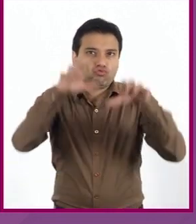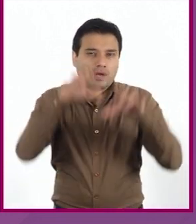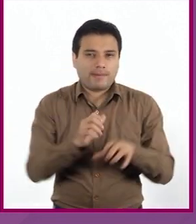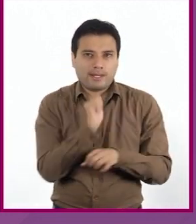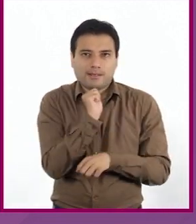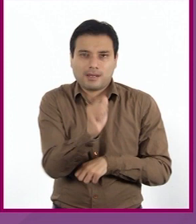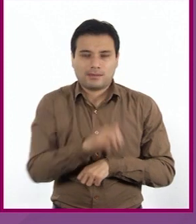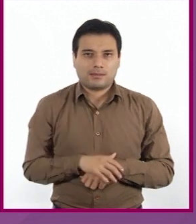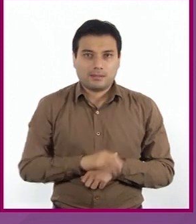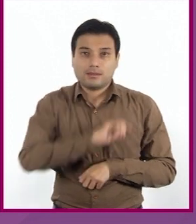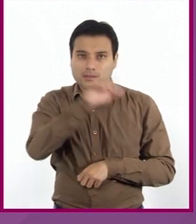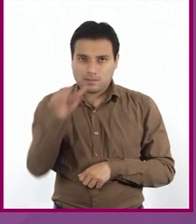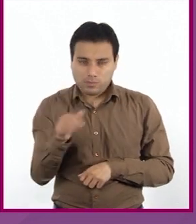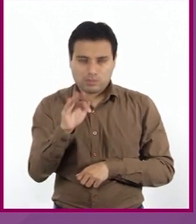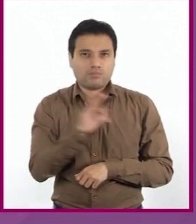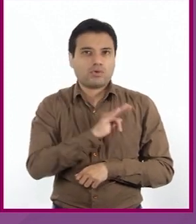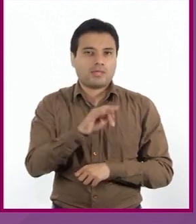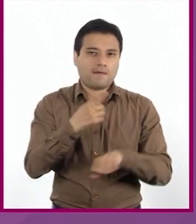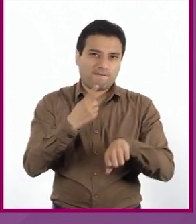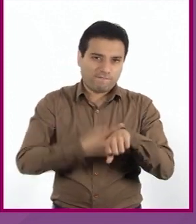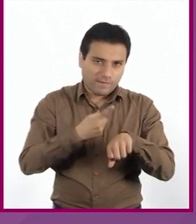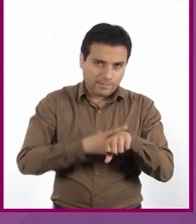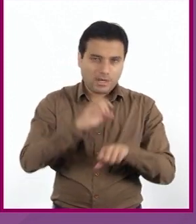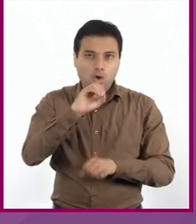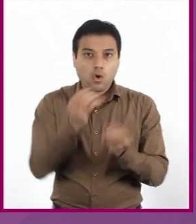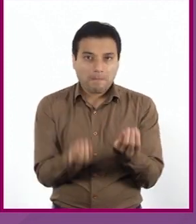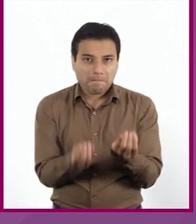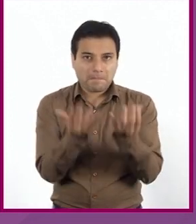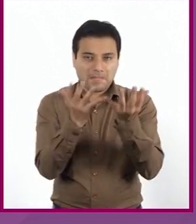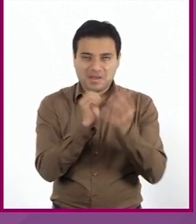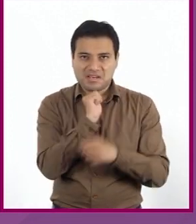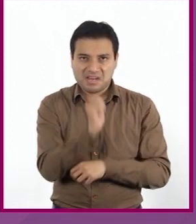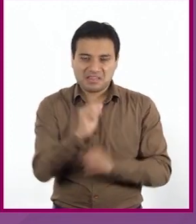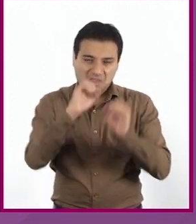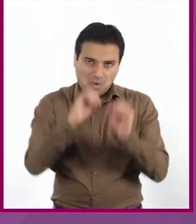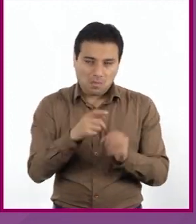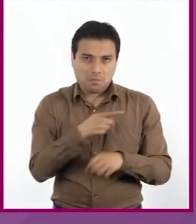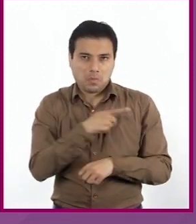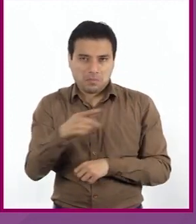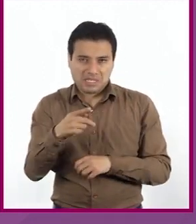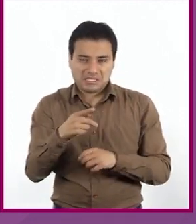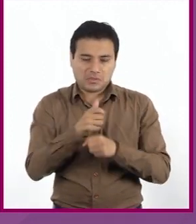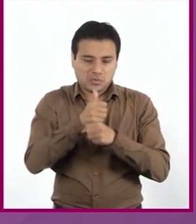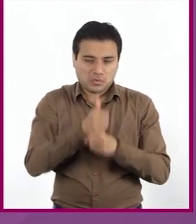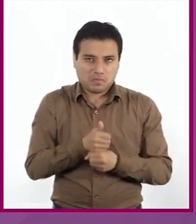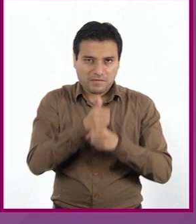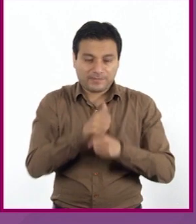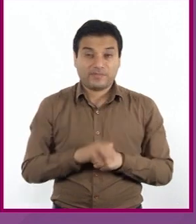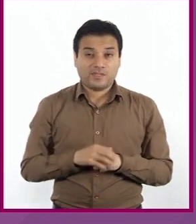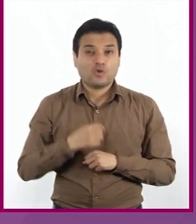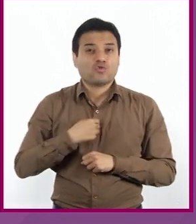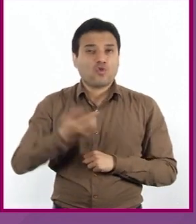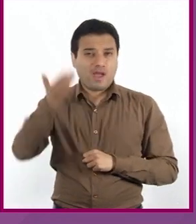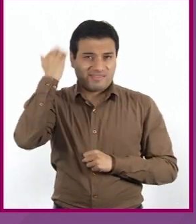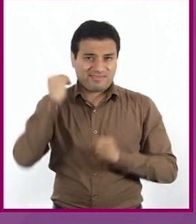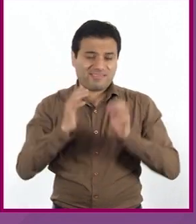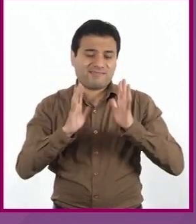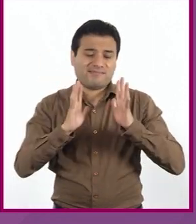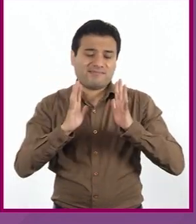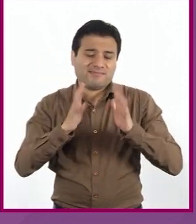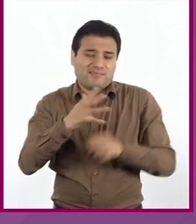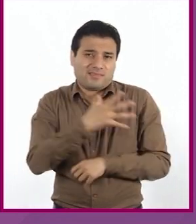pueden presentar enfermedades, malas cosechas, calamidad y pobreza. Yo tuve oportunidad de ser hijo